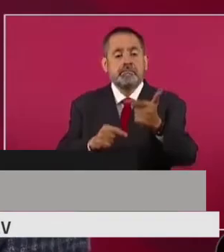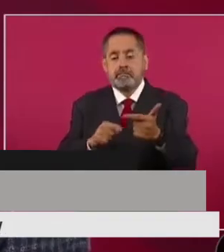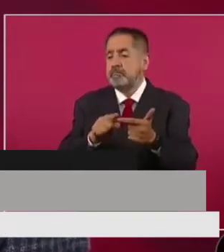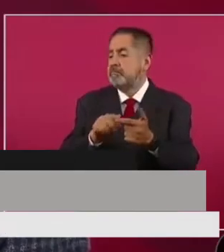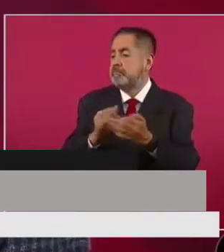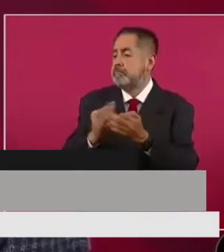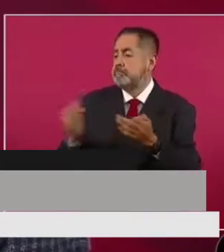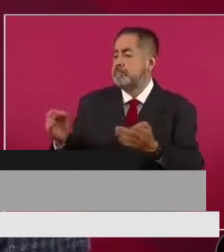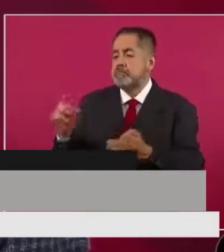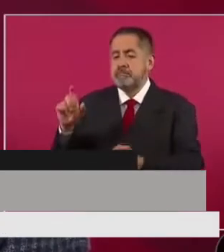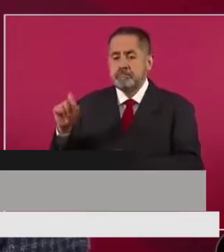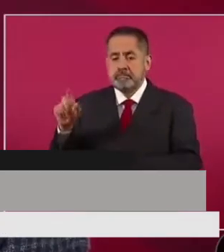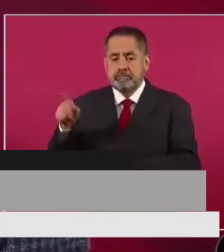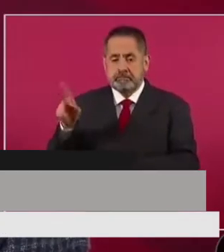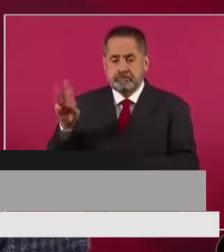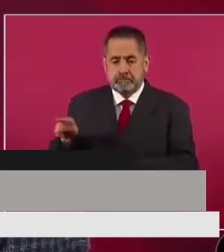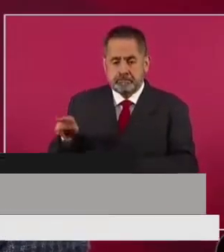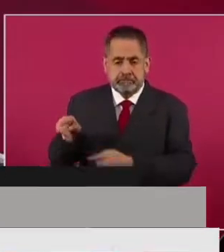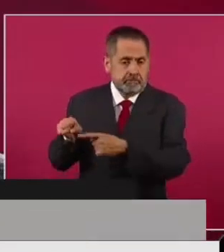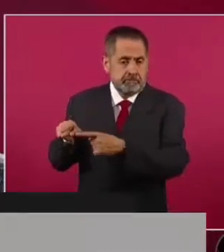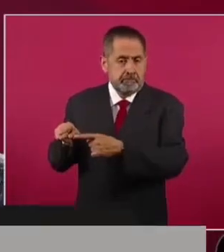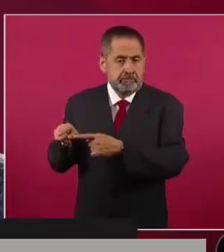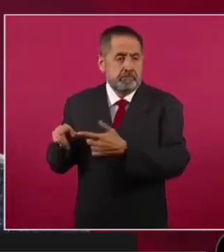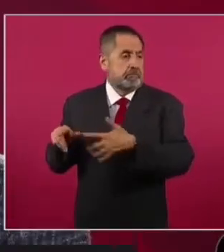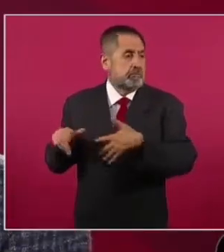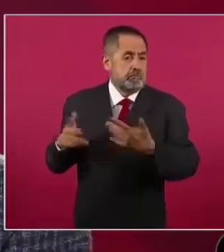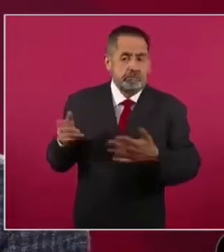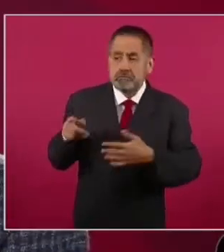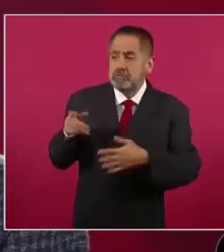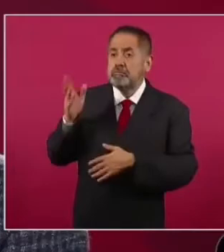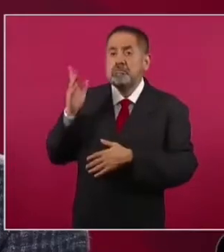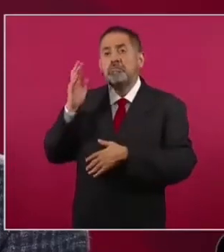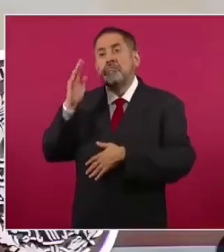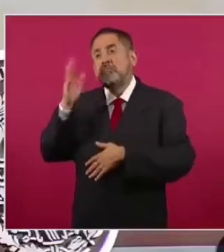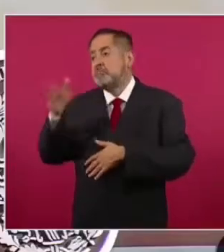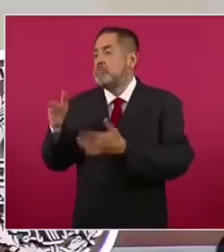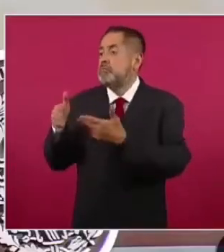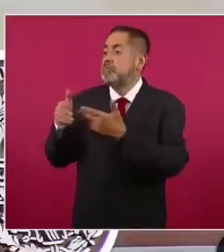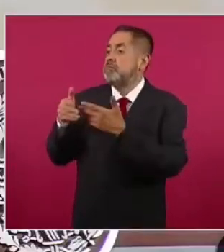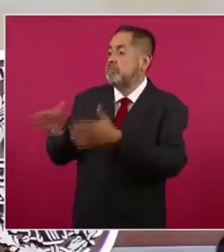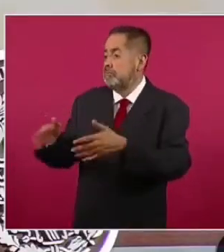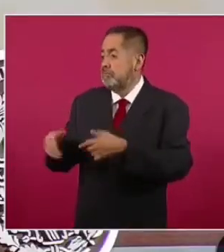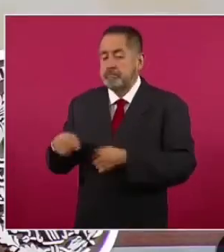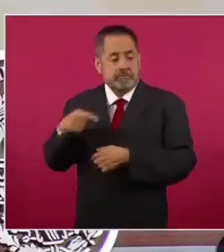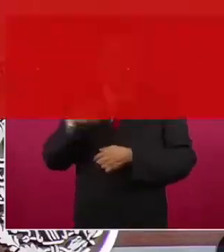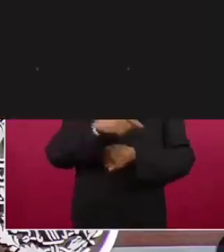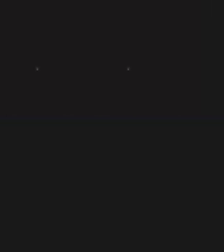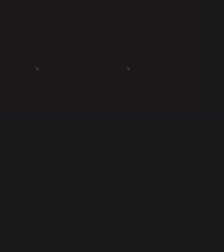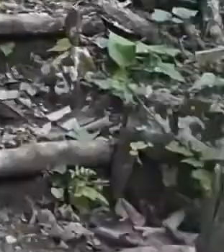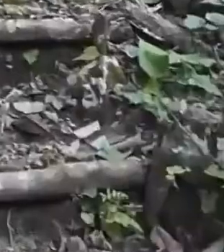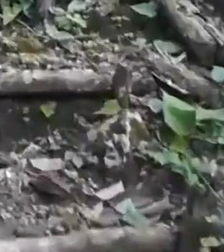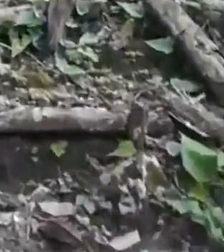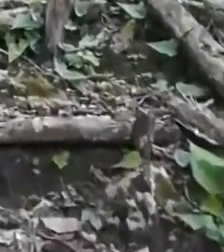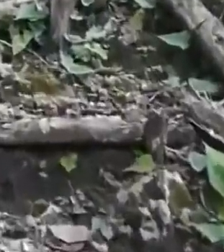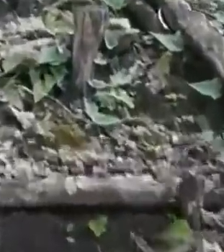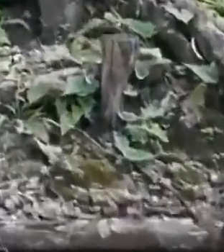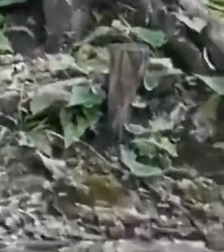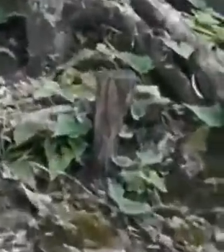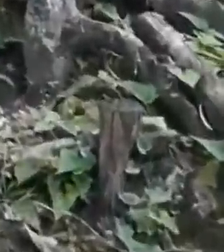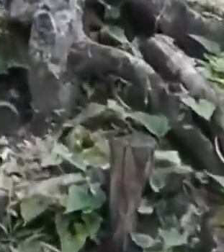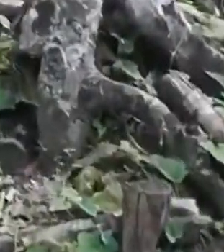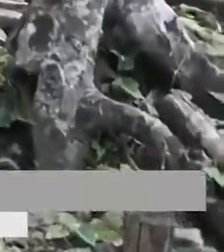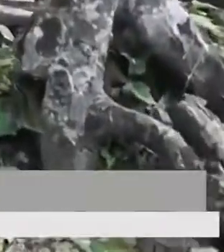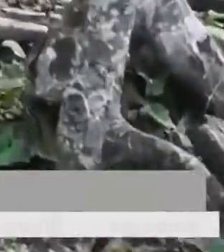cuando se abra al público va a poder accederse desde la estación va a calar precisó que el